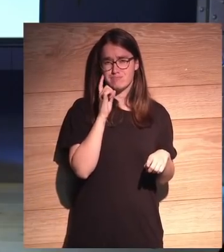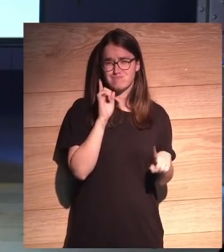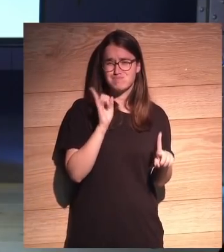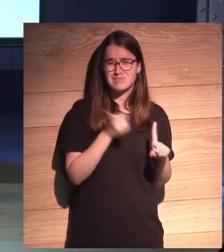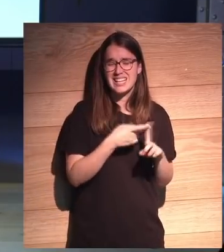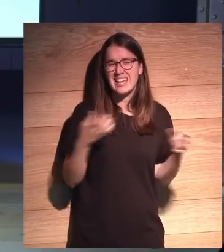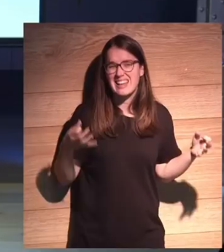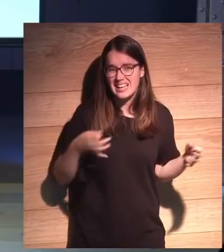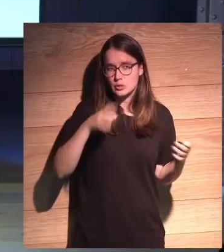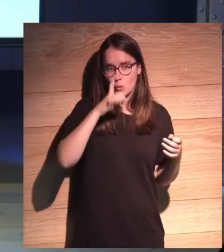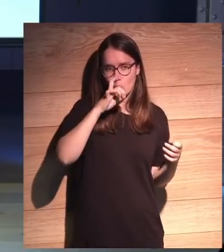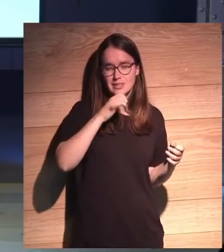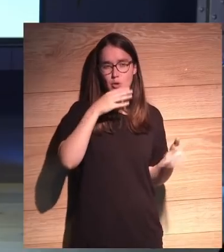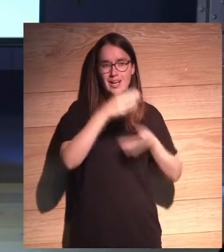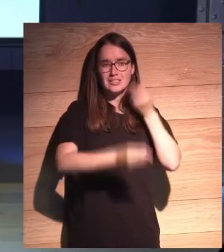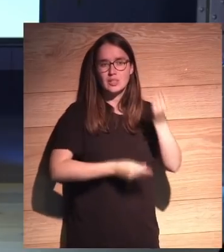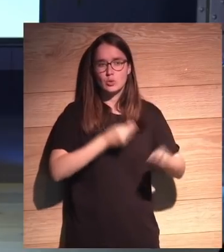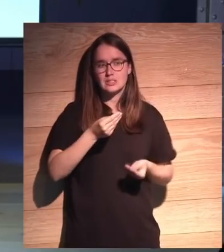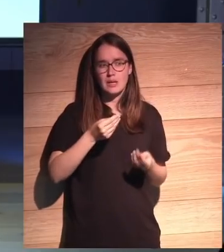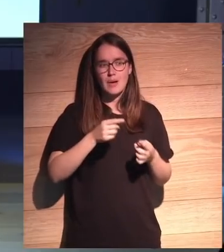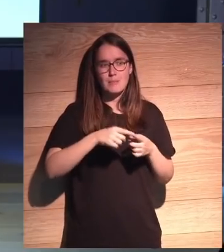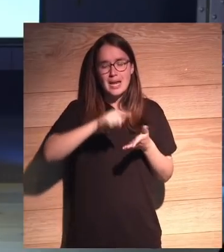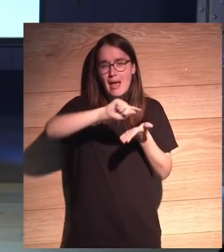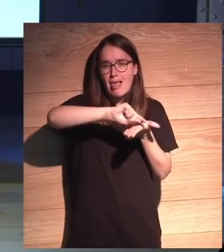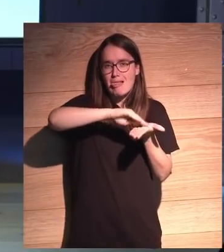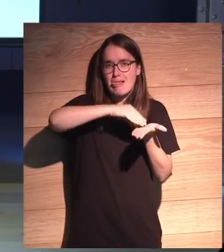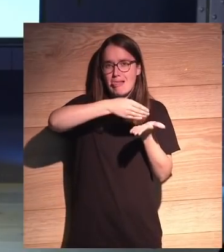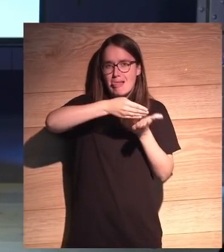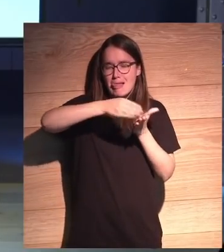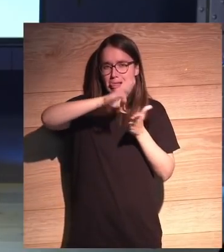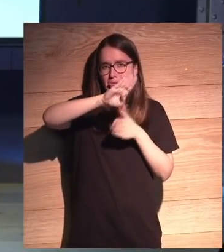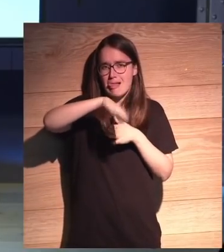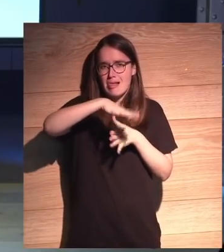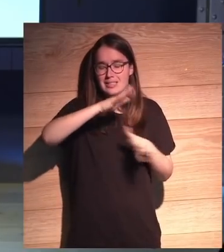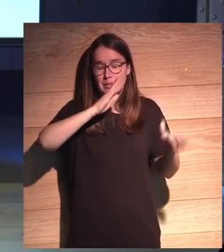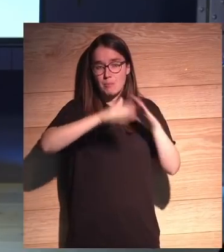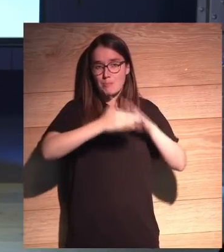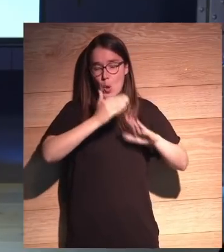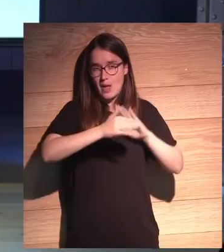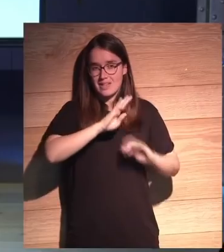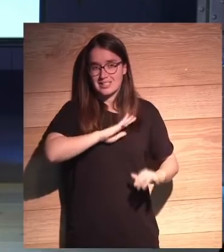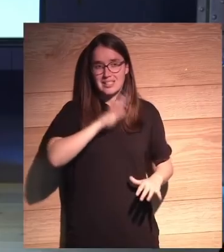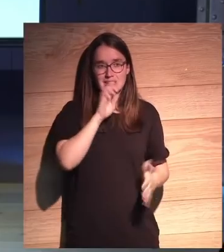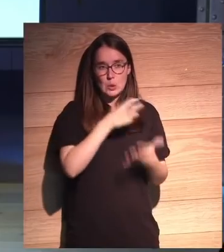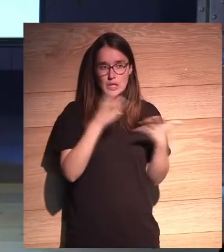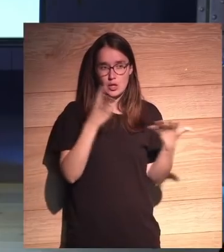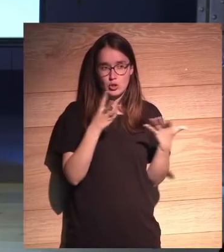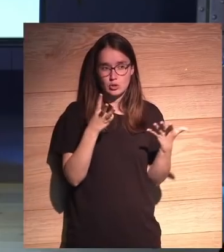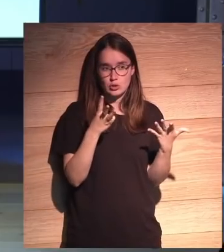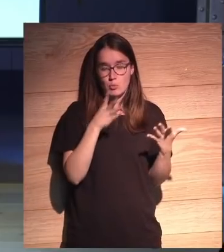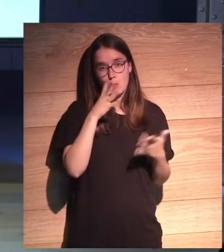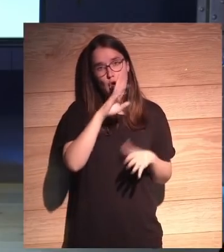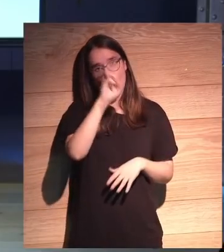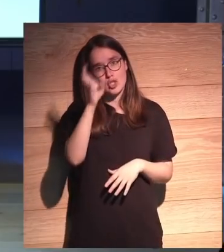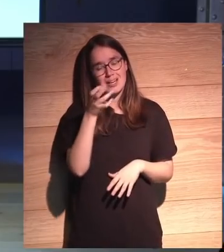reconocer, pero que era el que se utilizaba para el pastel, que estaba muy de moda en el siglo XVIII, puesto de moda además por